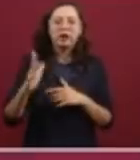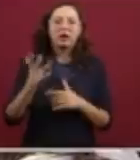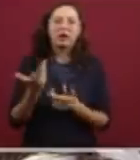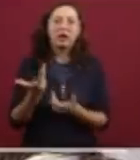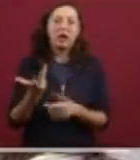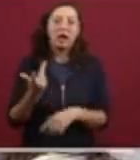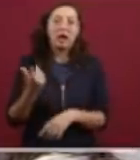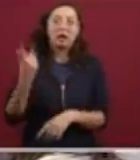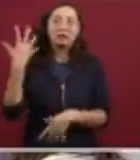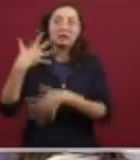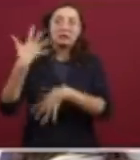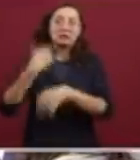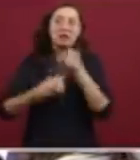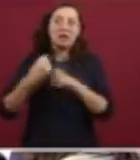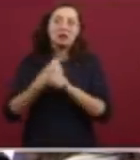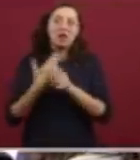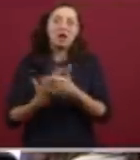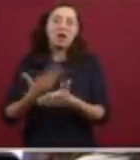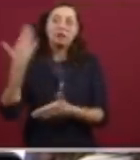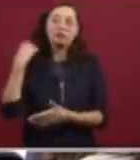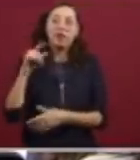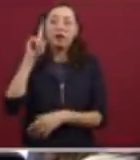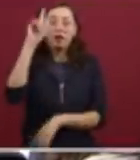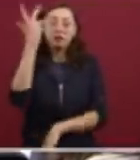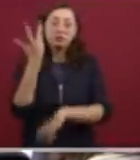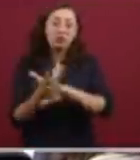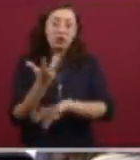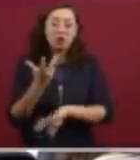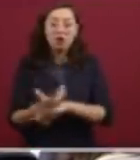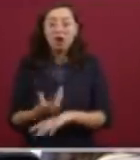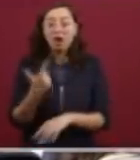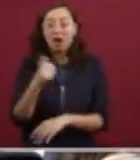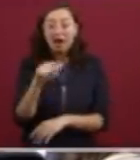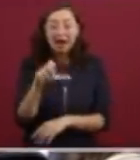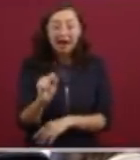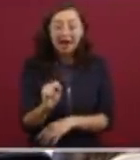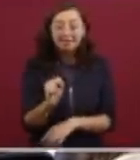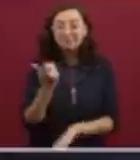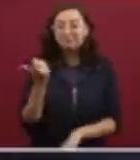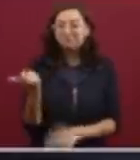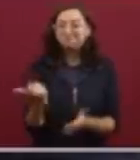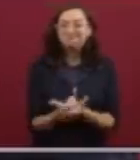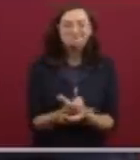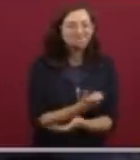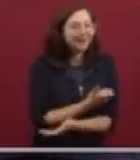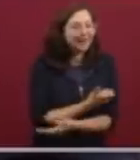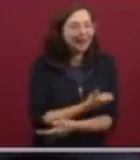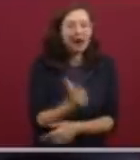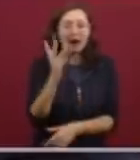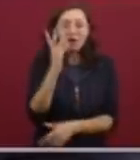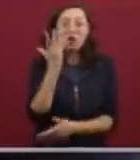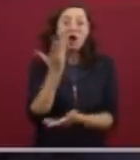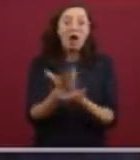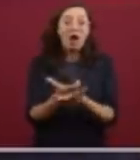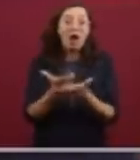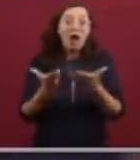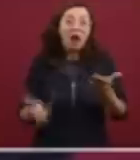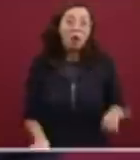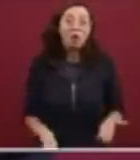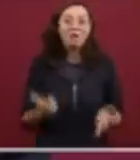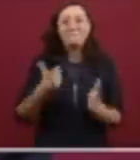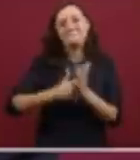estaba muy caro, mucho, muy caro, y ahora está muy barato, pero no sabemos